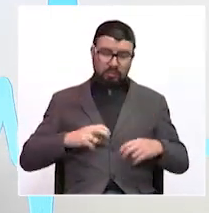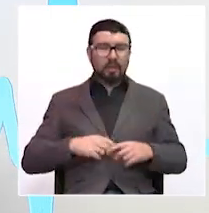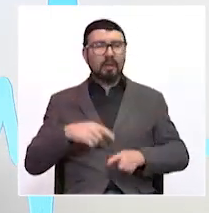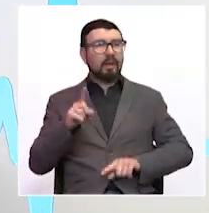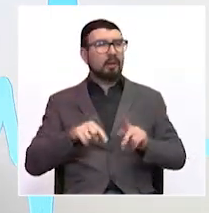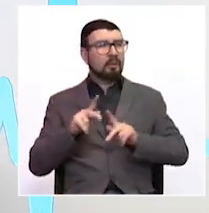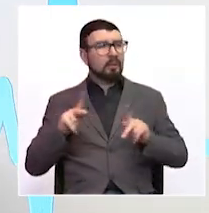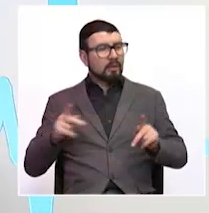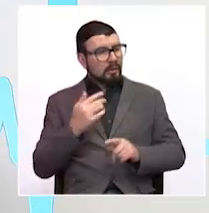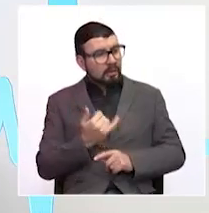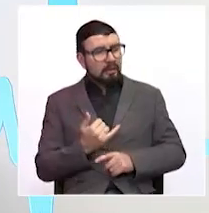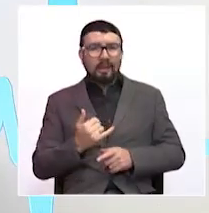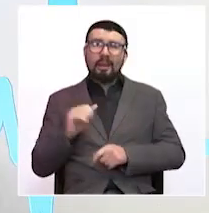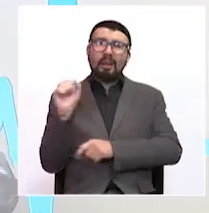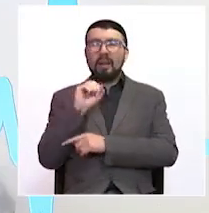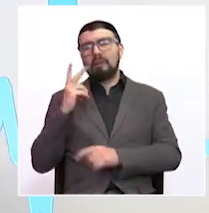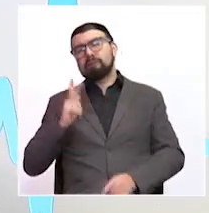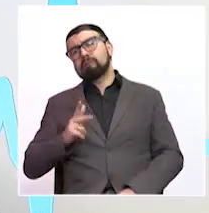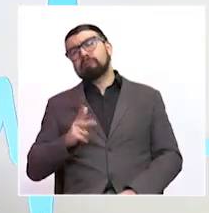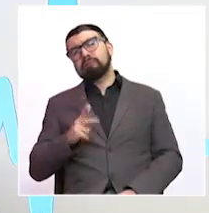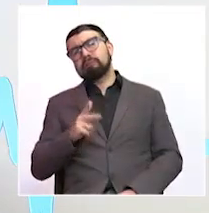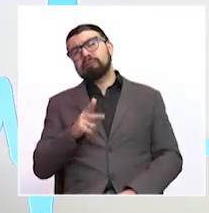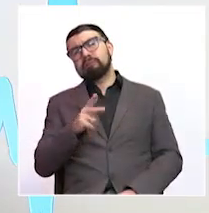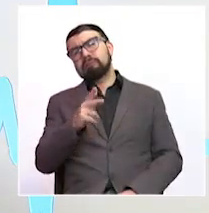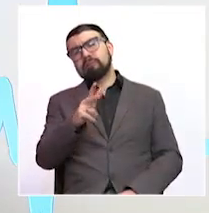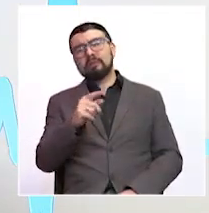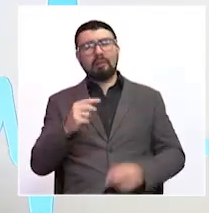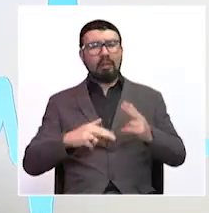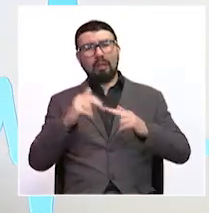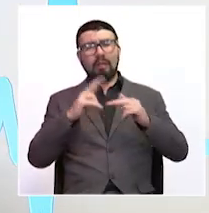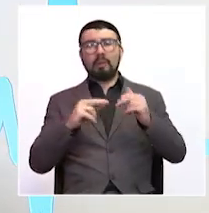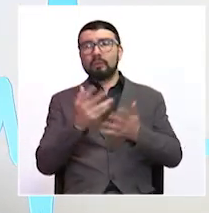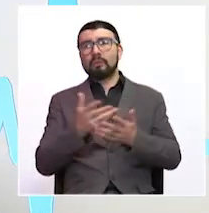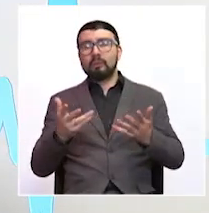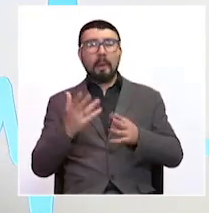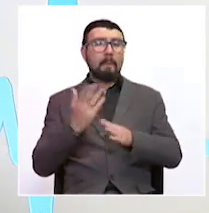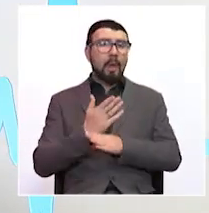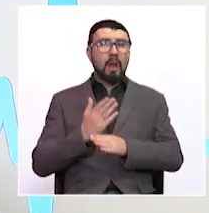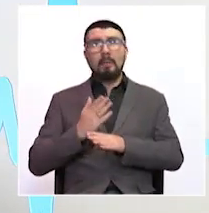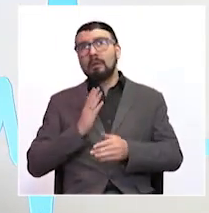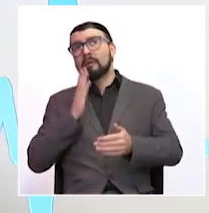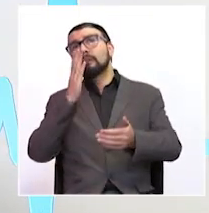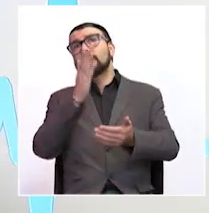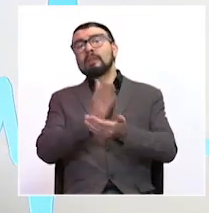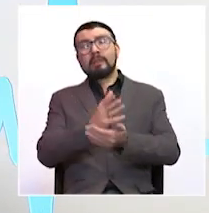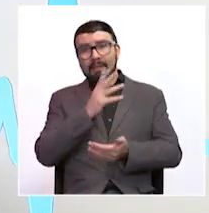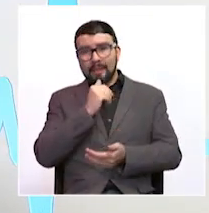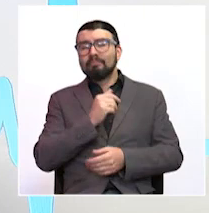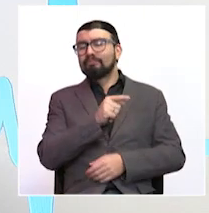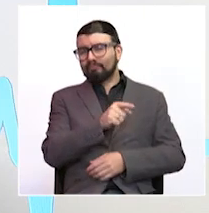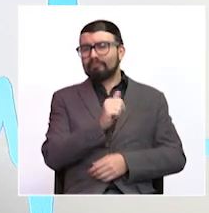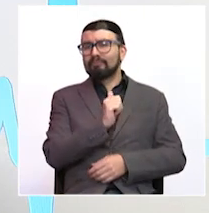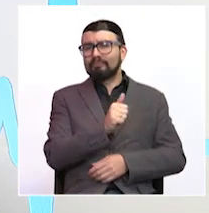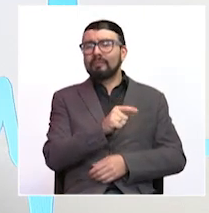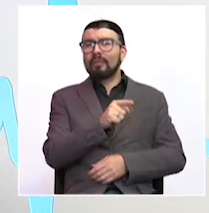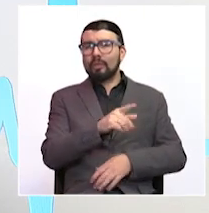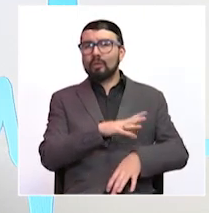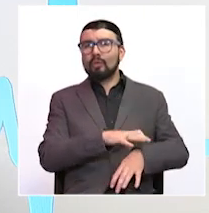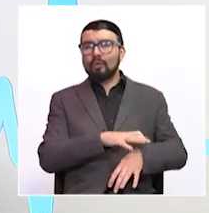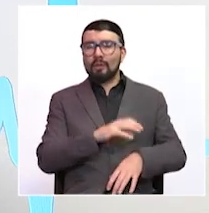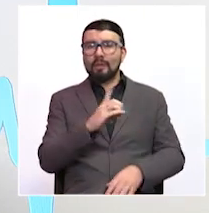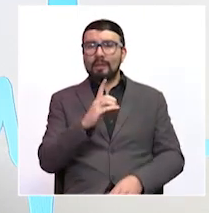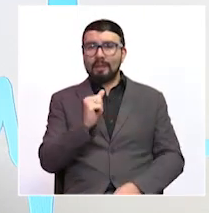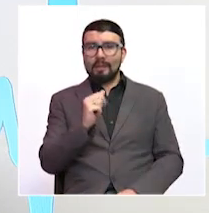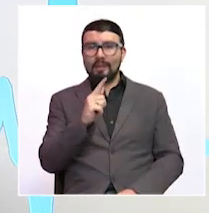las vías que se están arreglando y más no han podido desplazarse antioquia la consulta allá estará la doctora dama y el